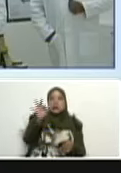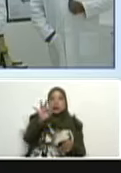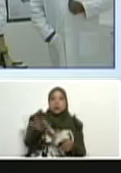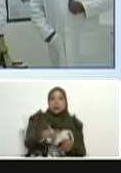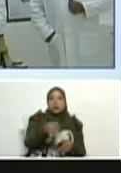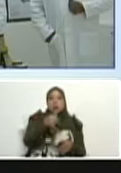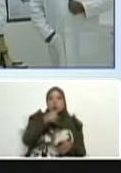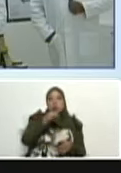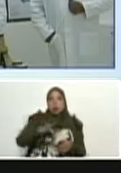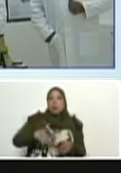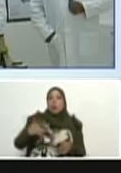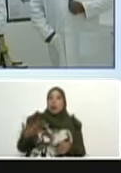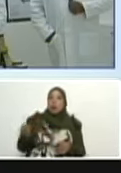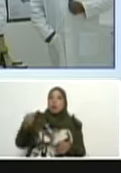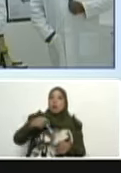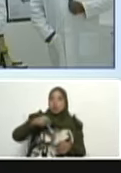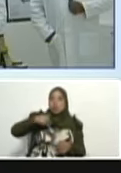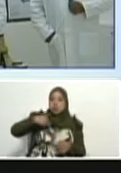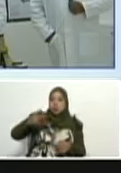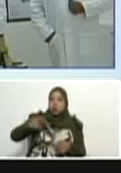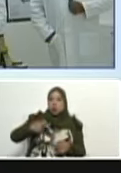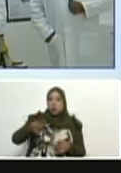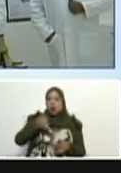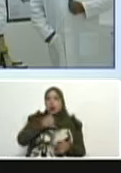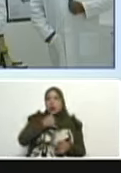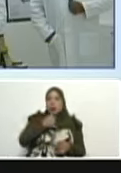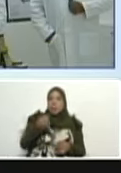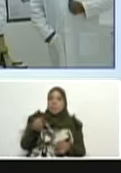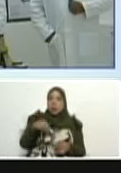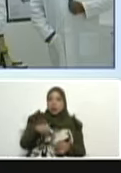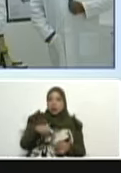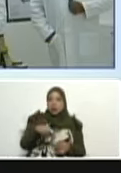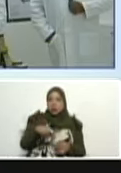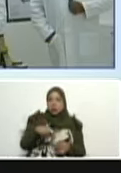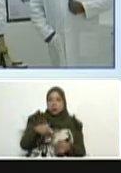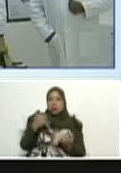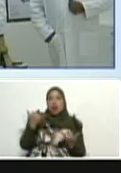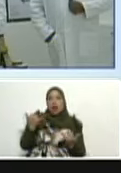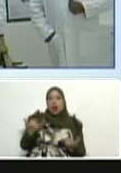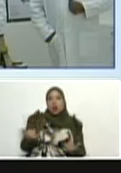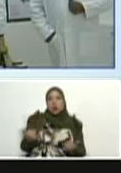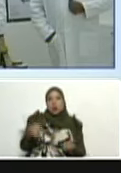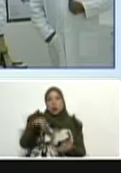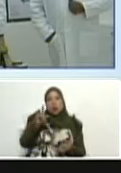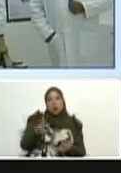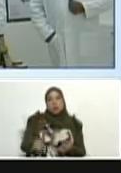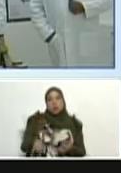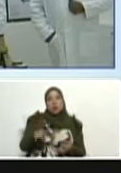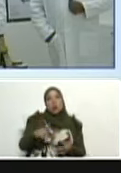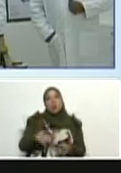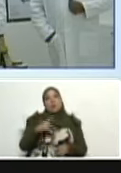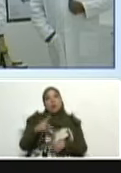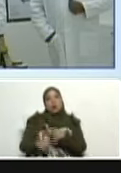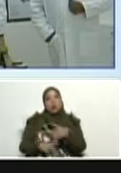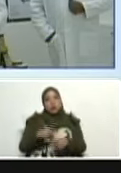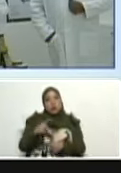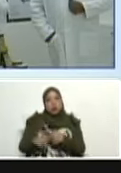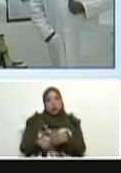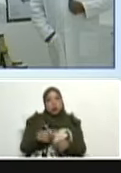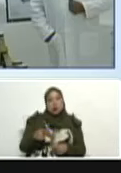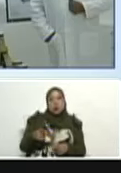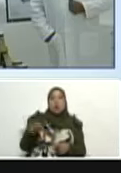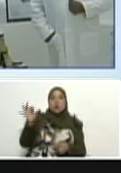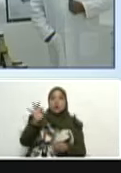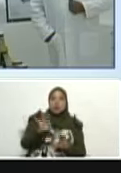¿Quién va a poder más? Tú o yo, le digo el mosquito. Pero ahora vamos a tener también un producto para el